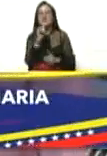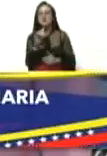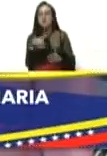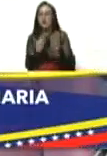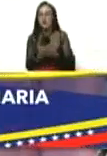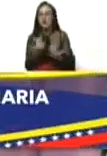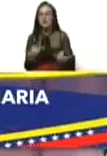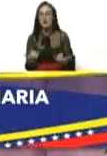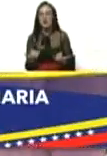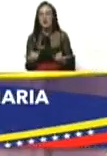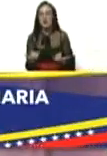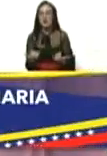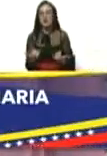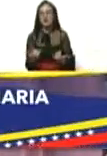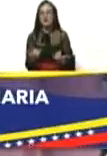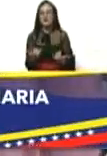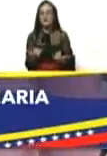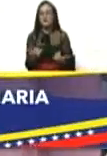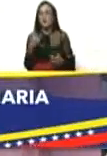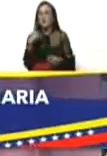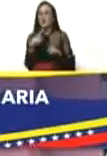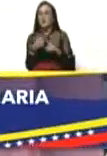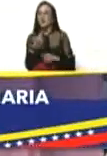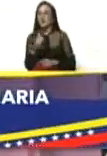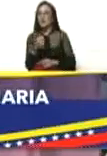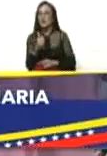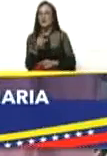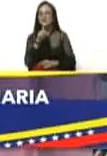ahora, reportadas a través del 1x10,